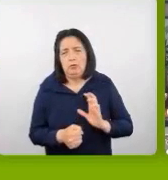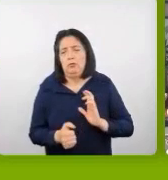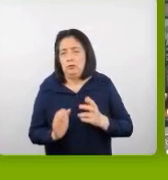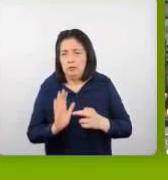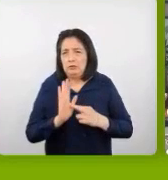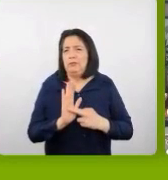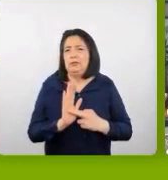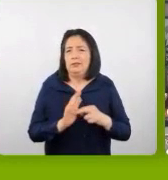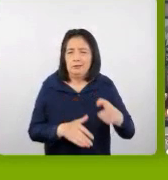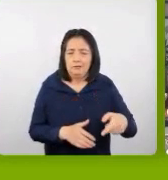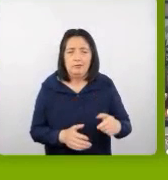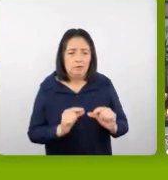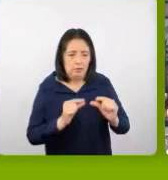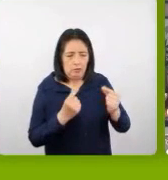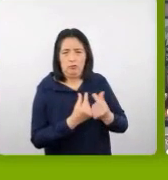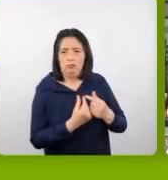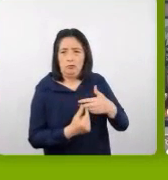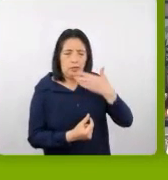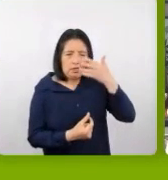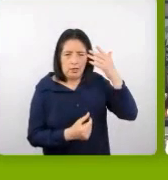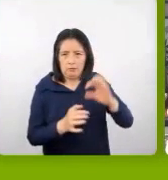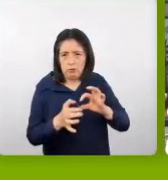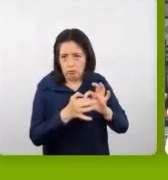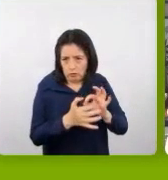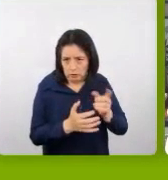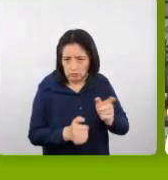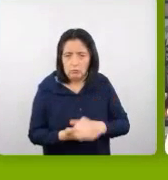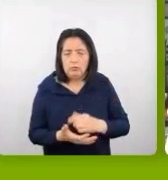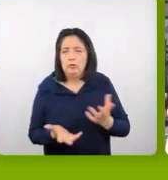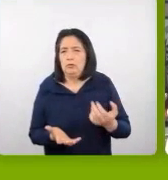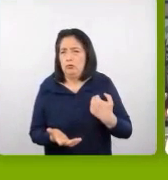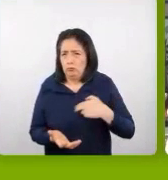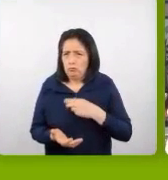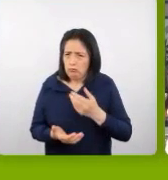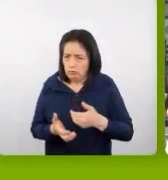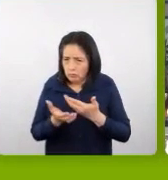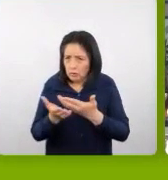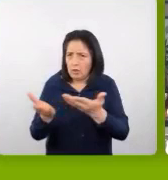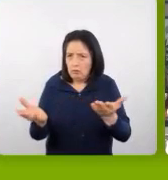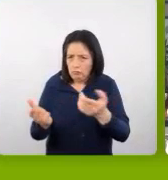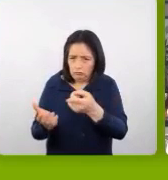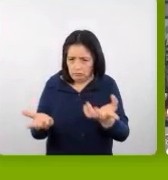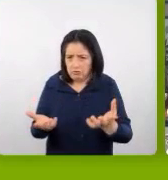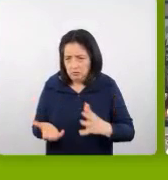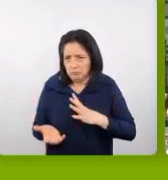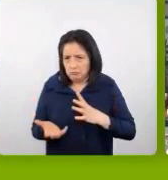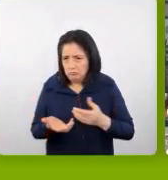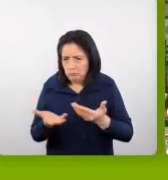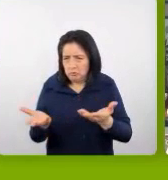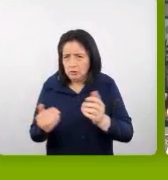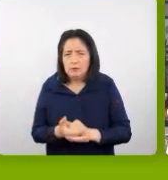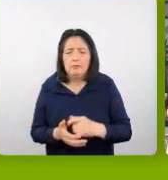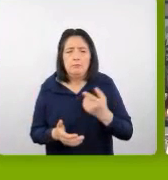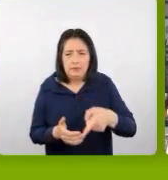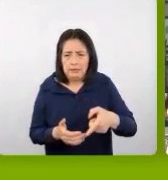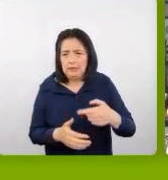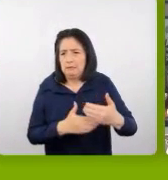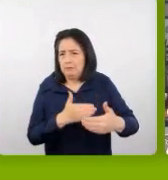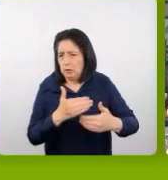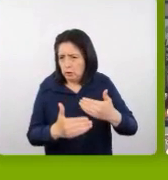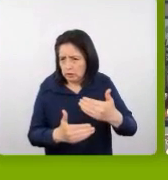representación en Emiratos Árabes Unidos, que precisamente nos debemos a ustedes para que este